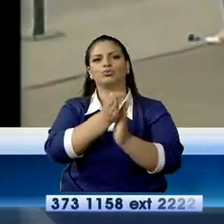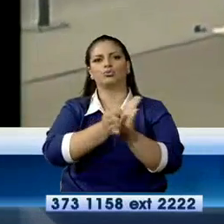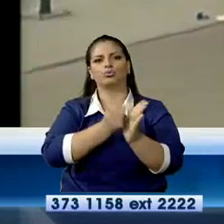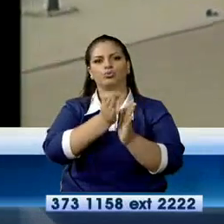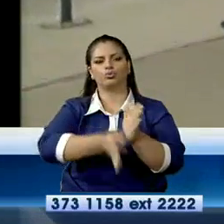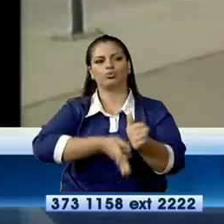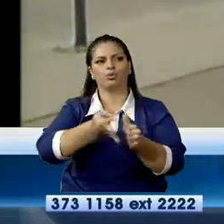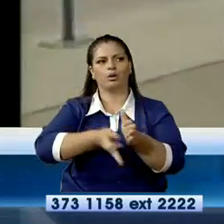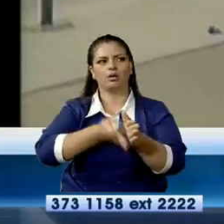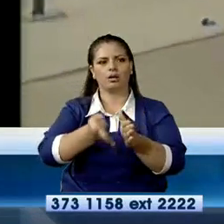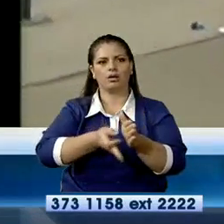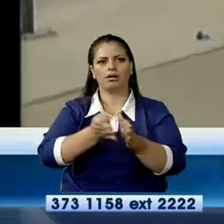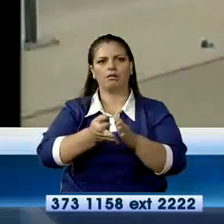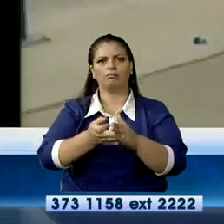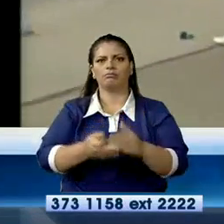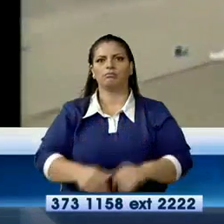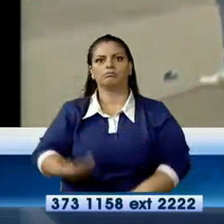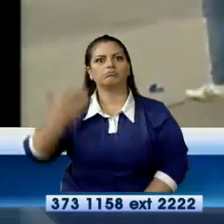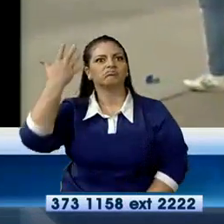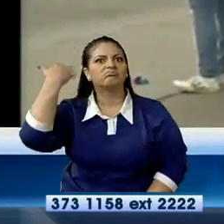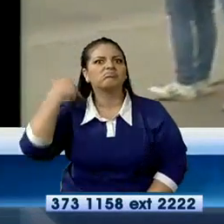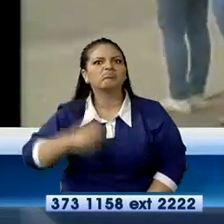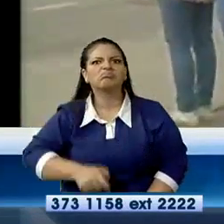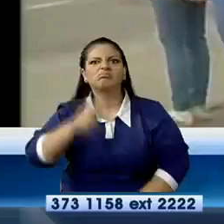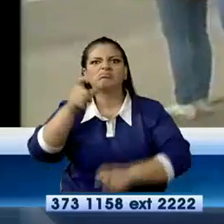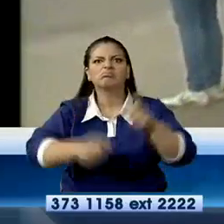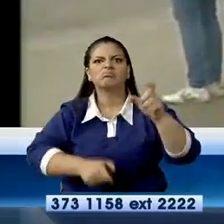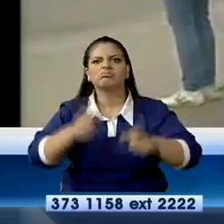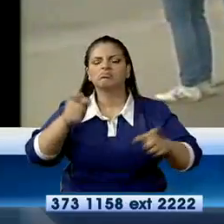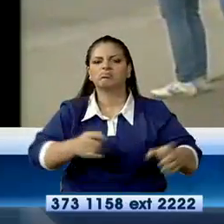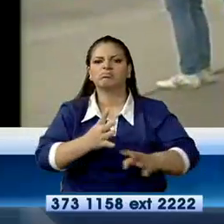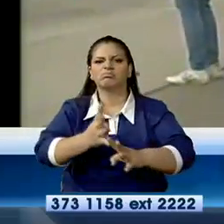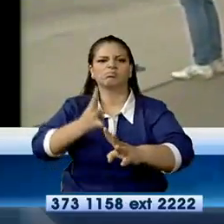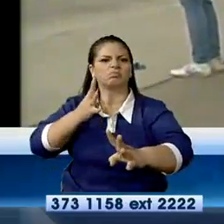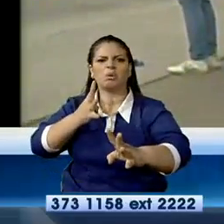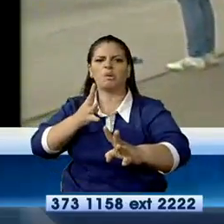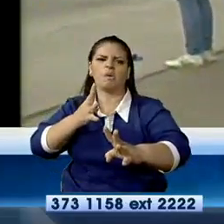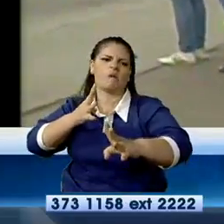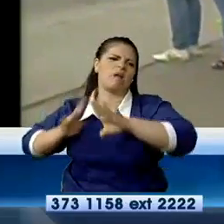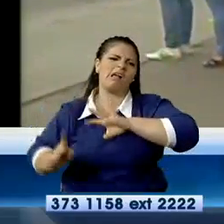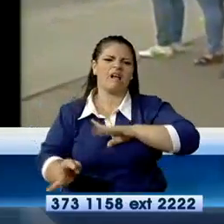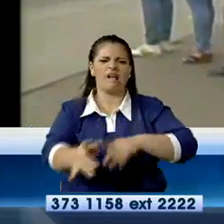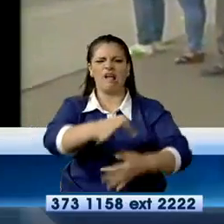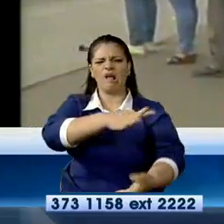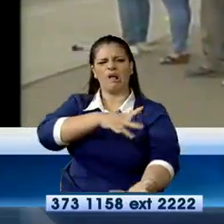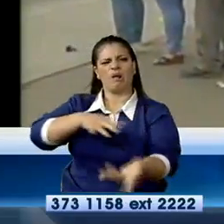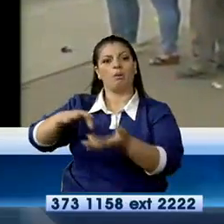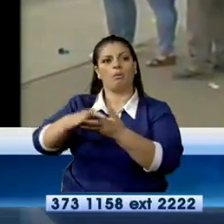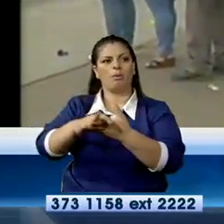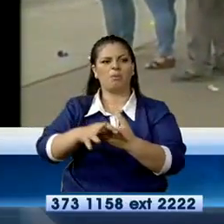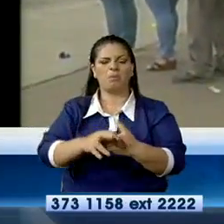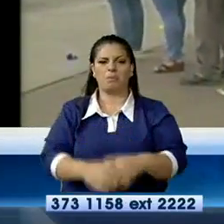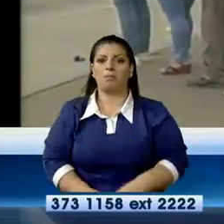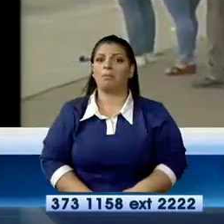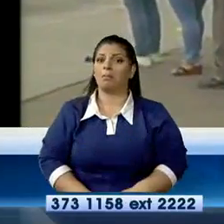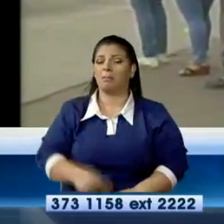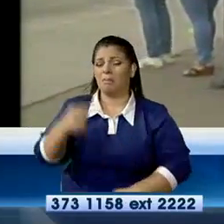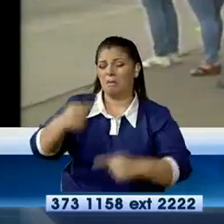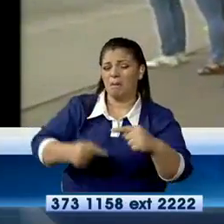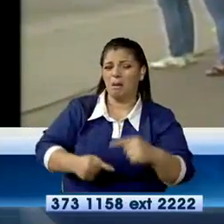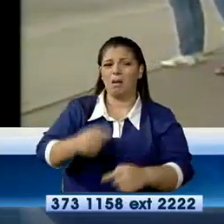las personas haciendo la columna. Aunque, no, sí, efectivamente, la mayoría de los varones están en la parte de atrás y las